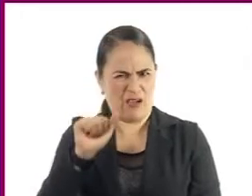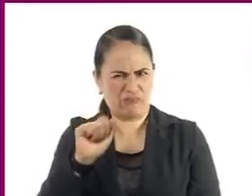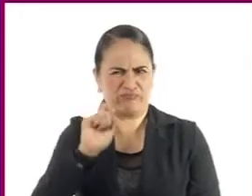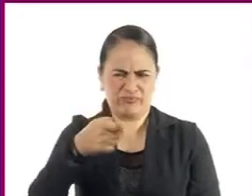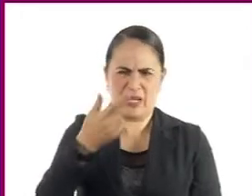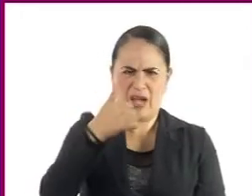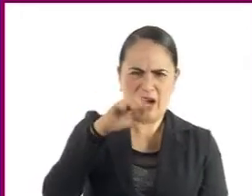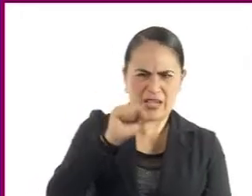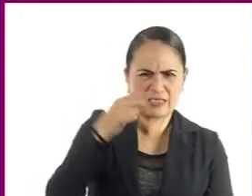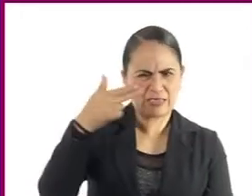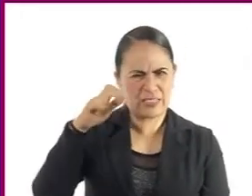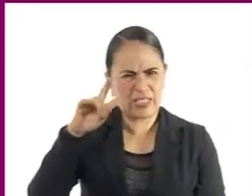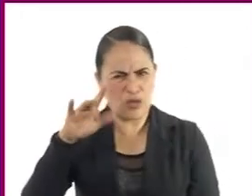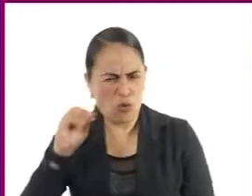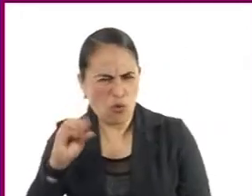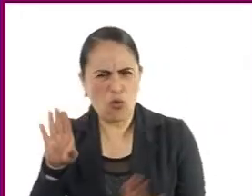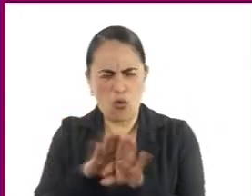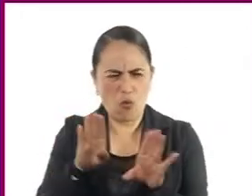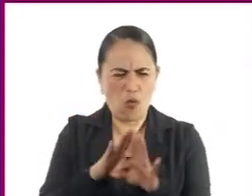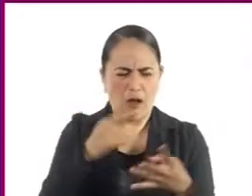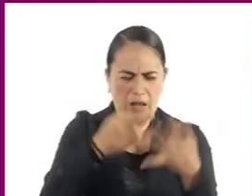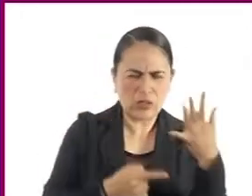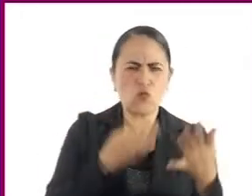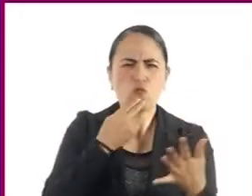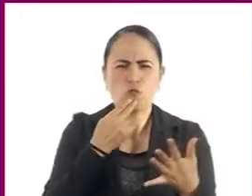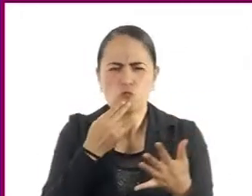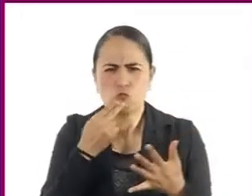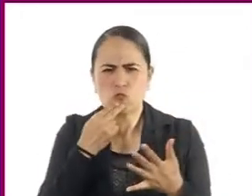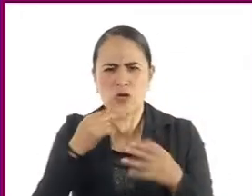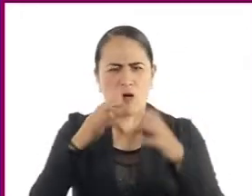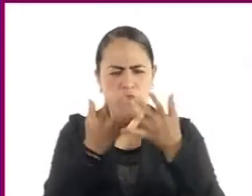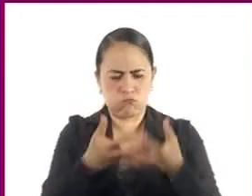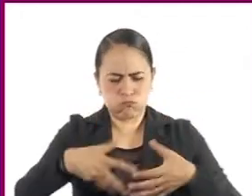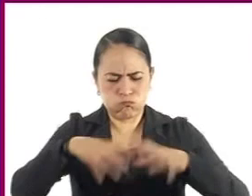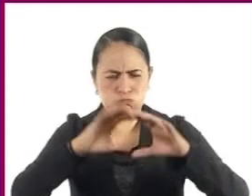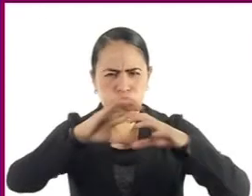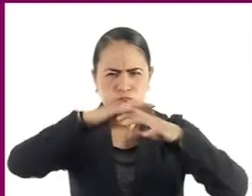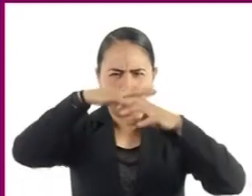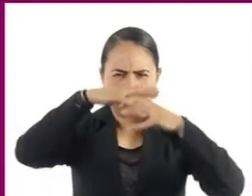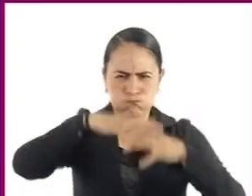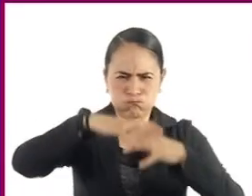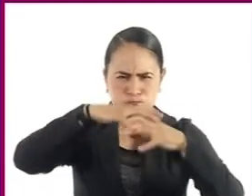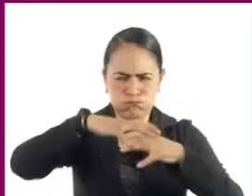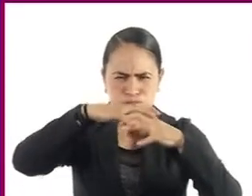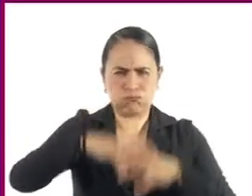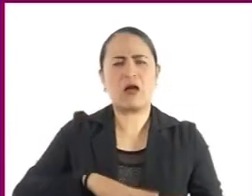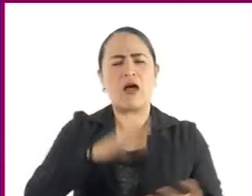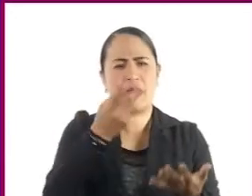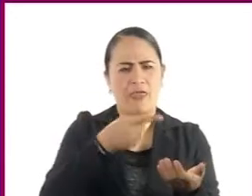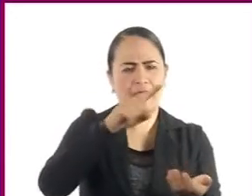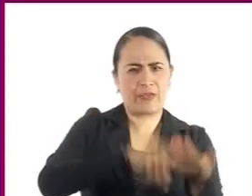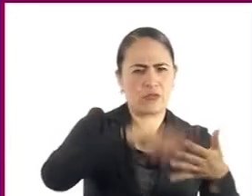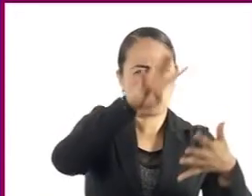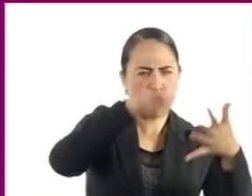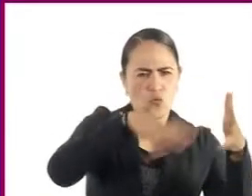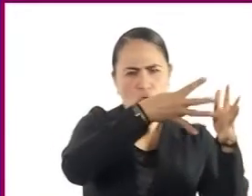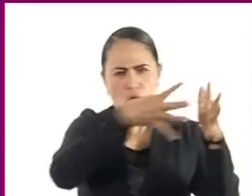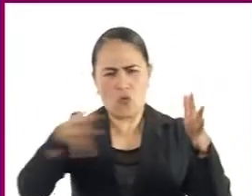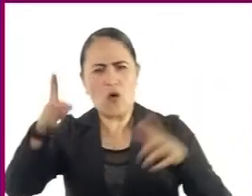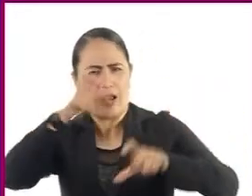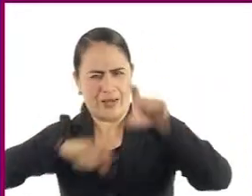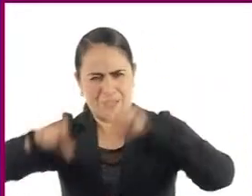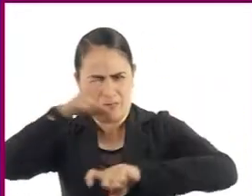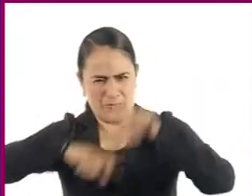muchos usos del helio y que bajo la presión de la atmósfera todos los elementos de la tabla periódica se